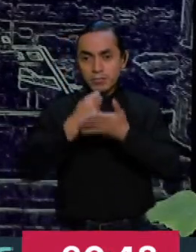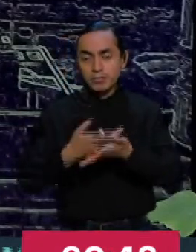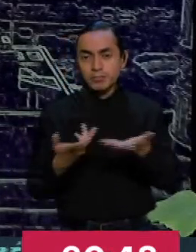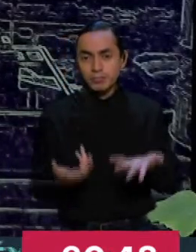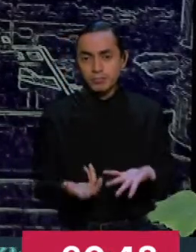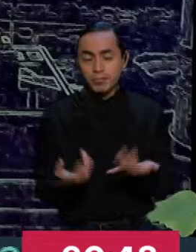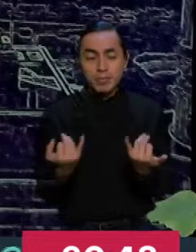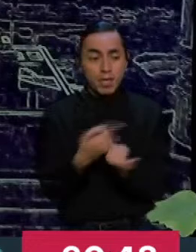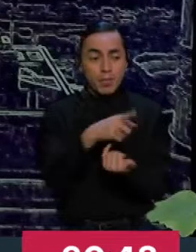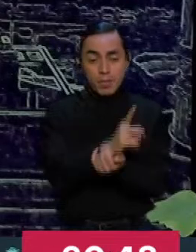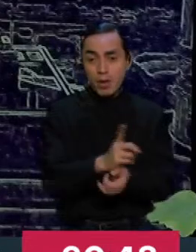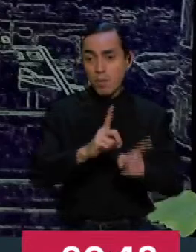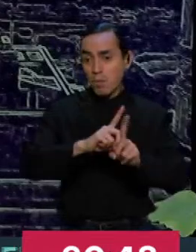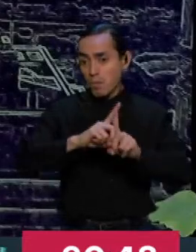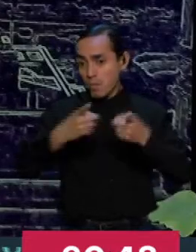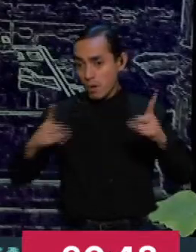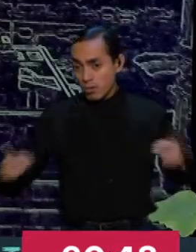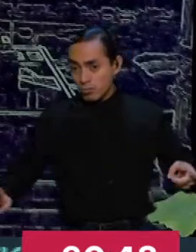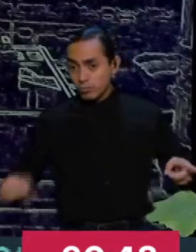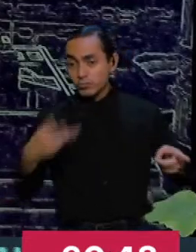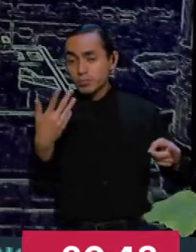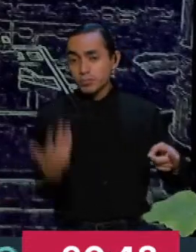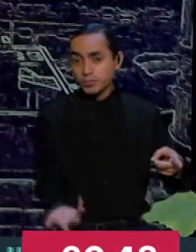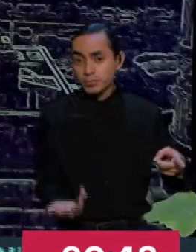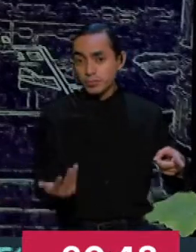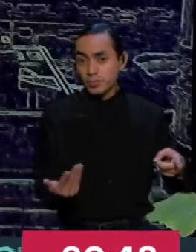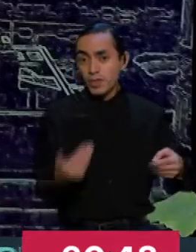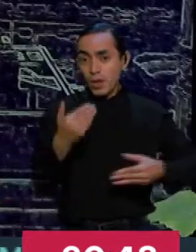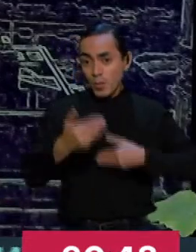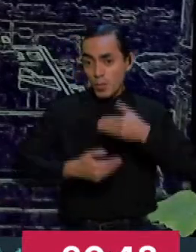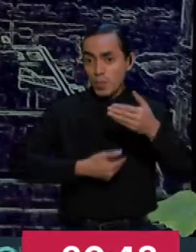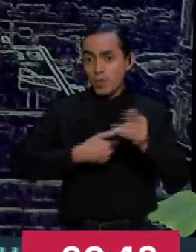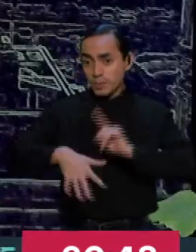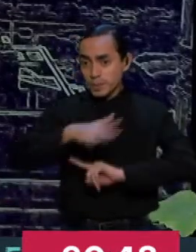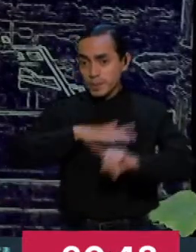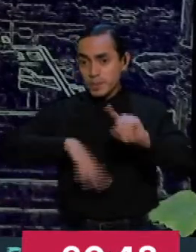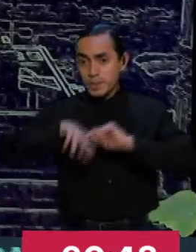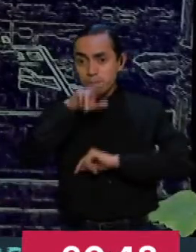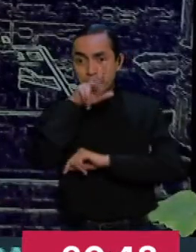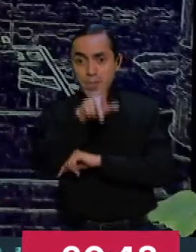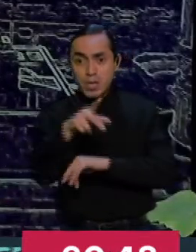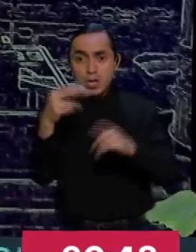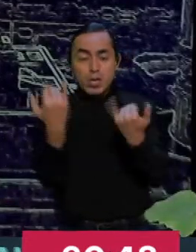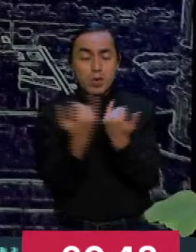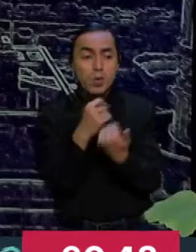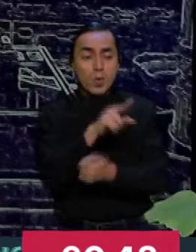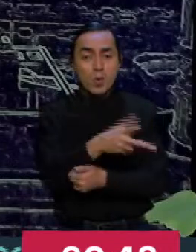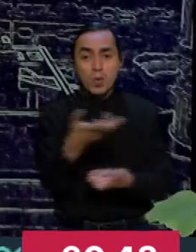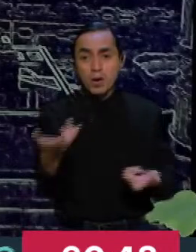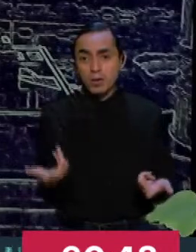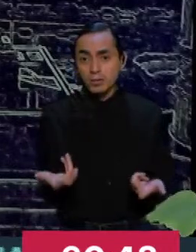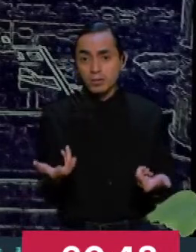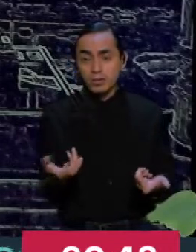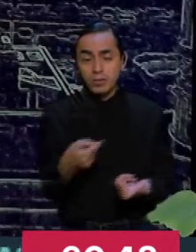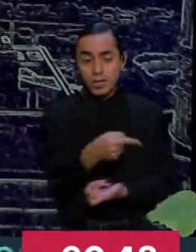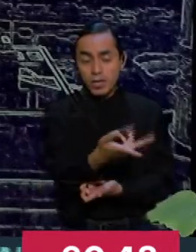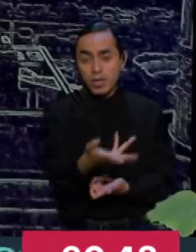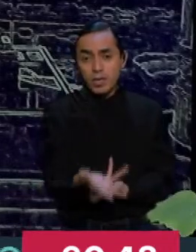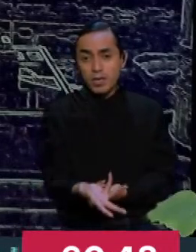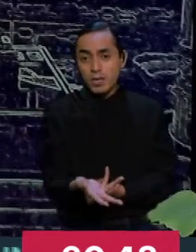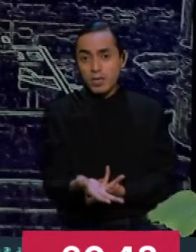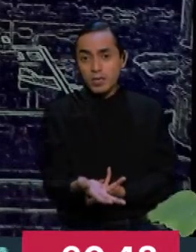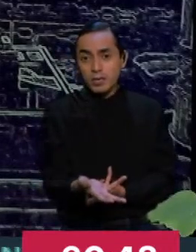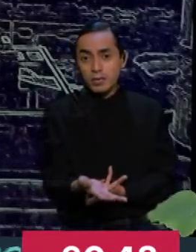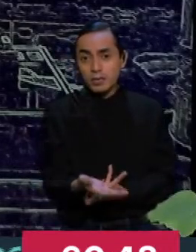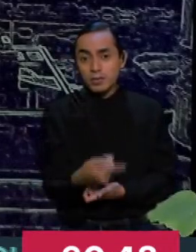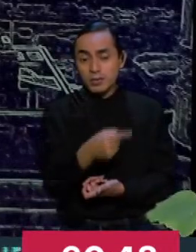a desarrollarse en unas mejor circunstancia. Les van a hacer que sean un poquito ellas mismas, más bien